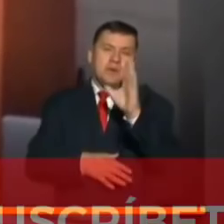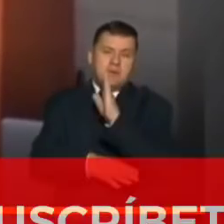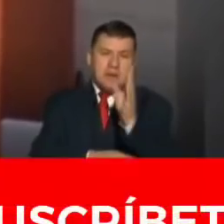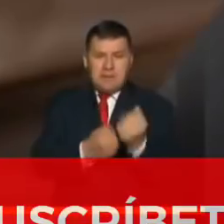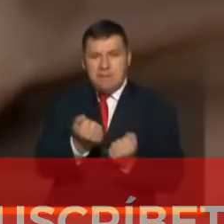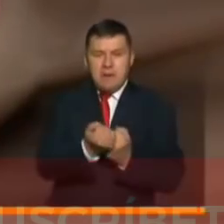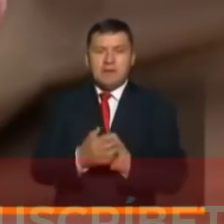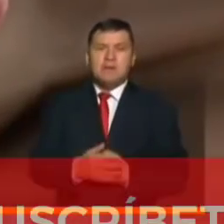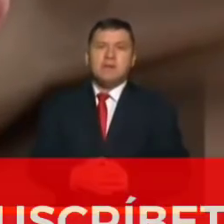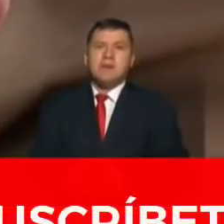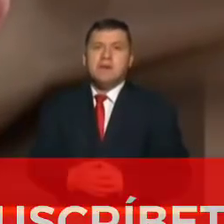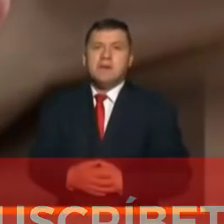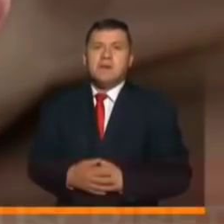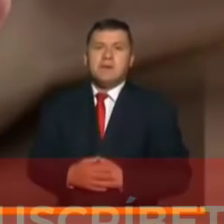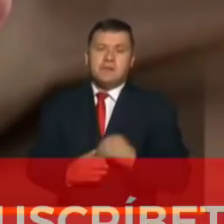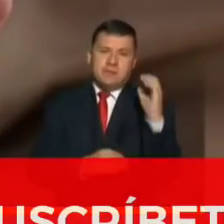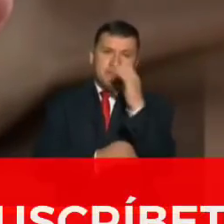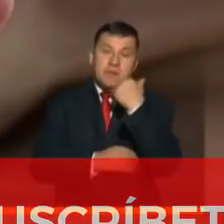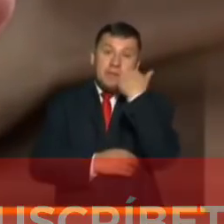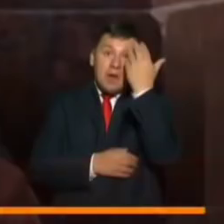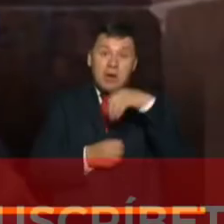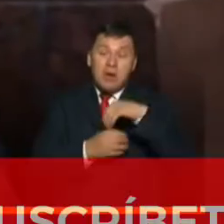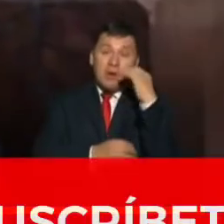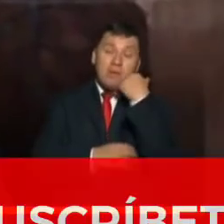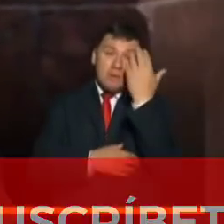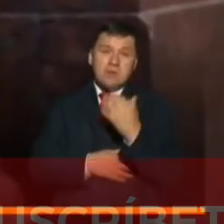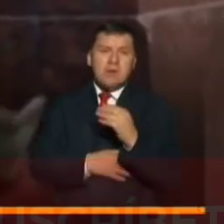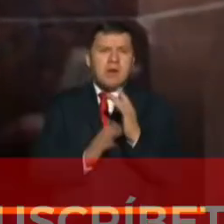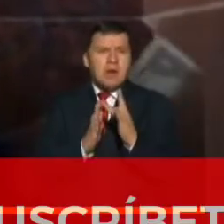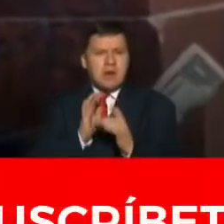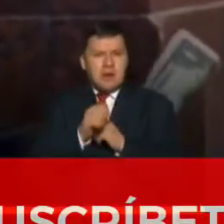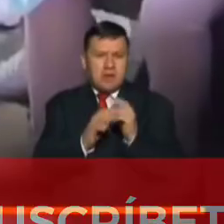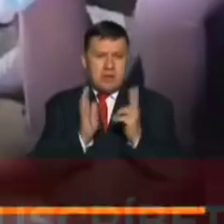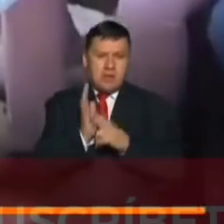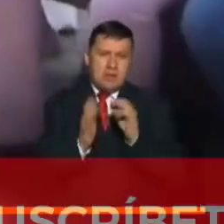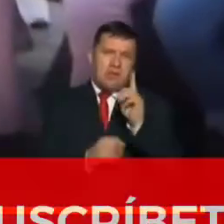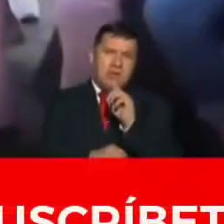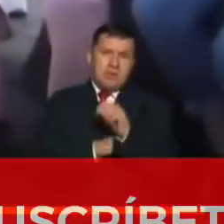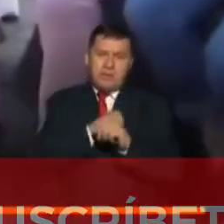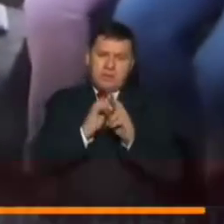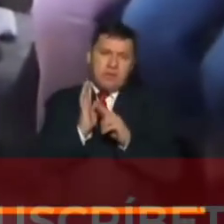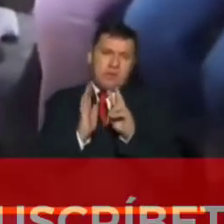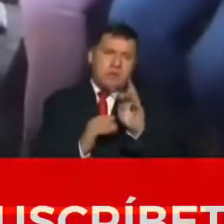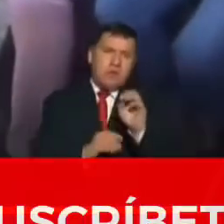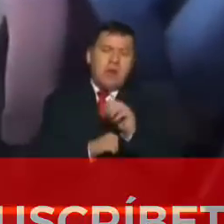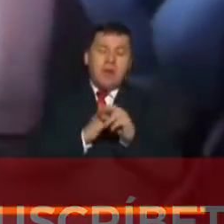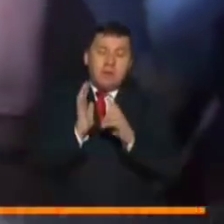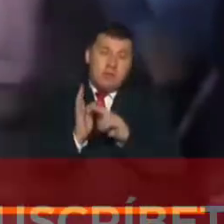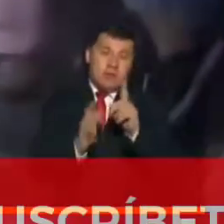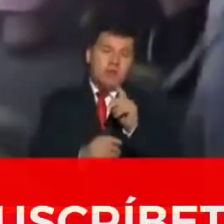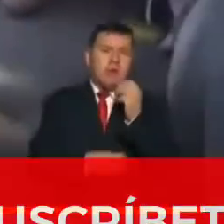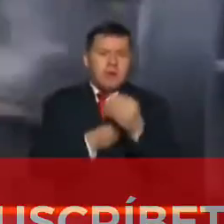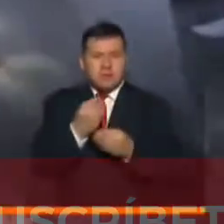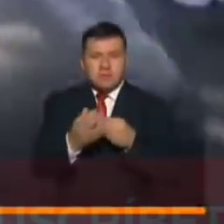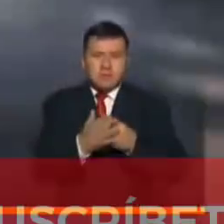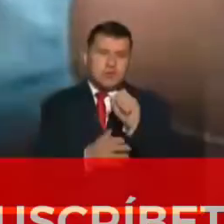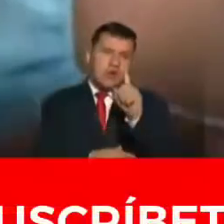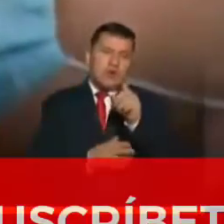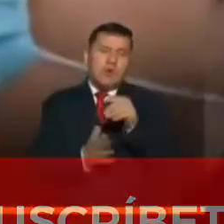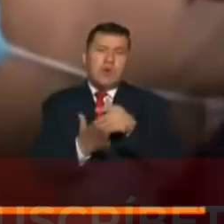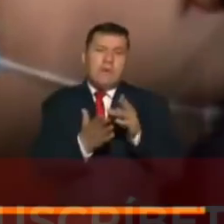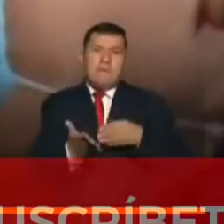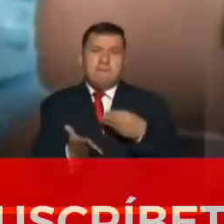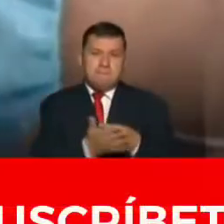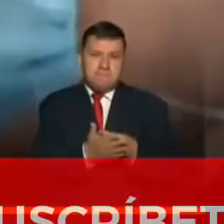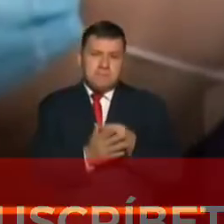pesos. Colombia Mayor. Entre abril de 2020 y febrero 28 de 2021 se han realizado 11 giros